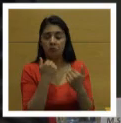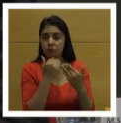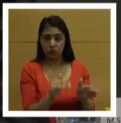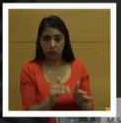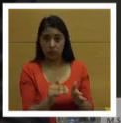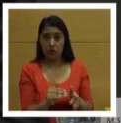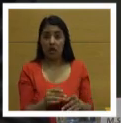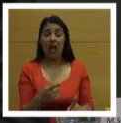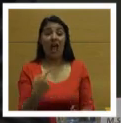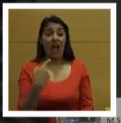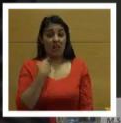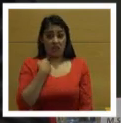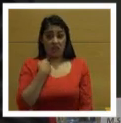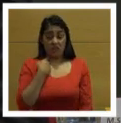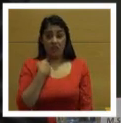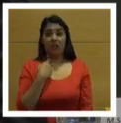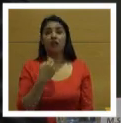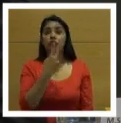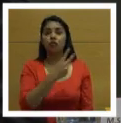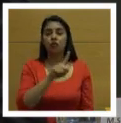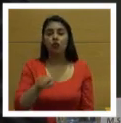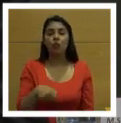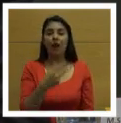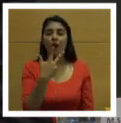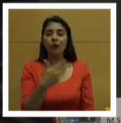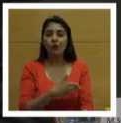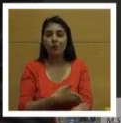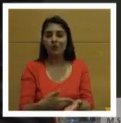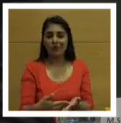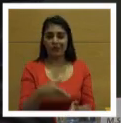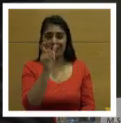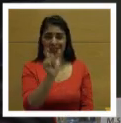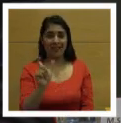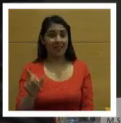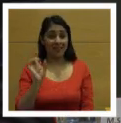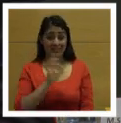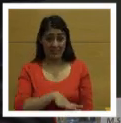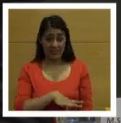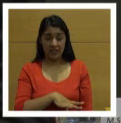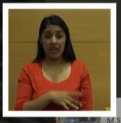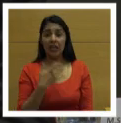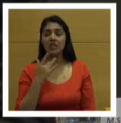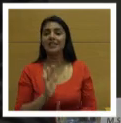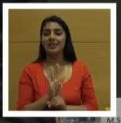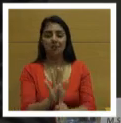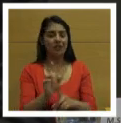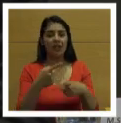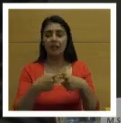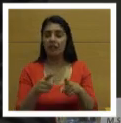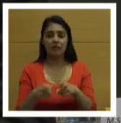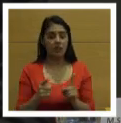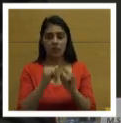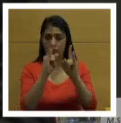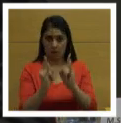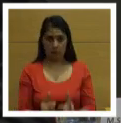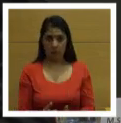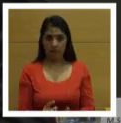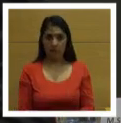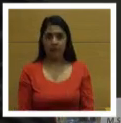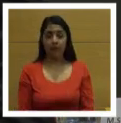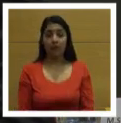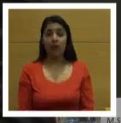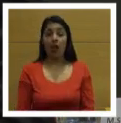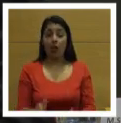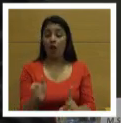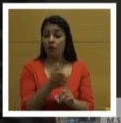Afecta a más de 2,8 millones de chilenas y se manifiesta de diversas formas: